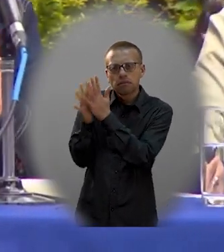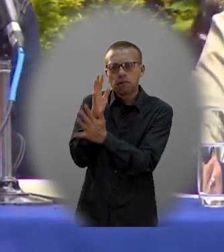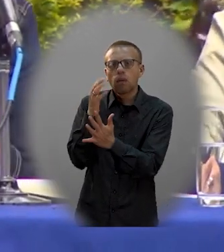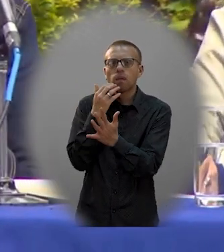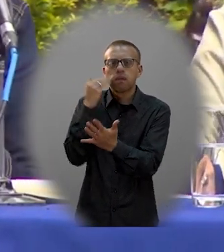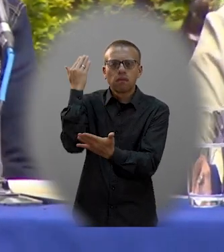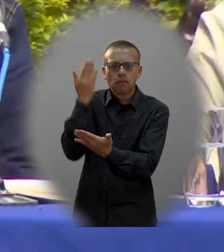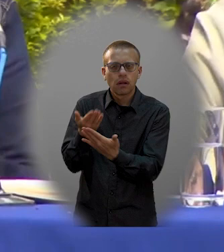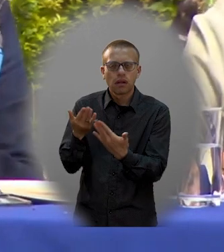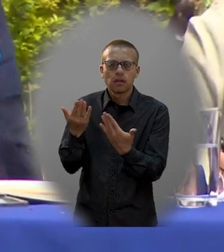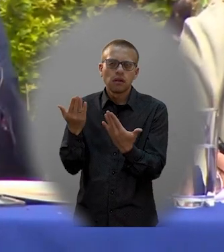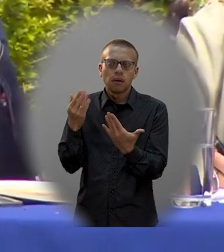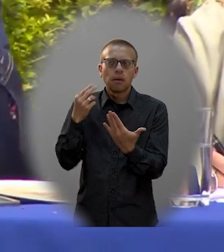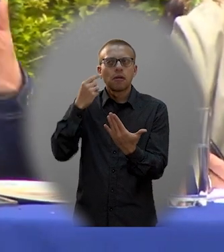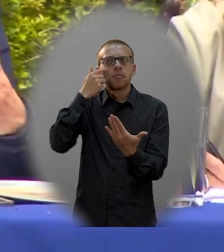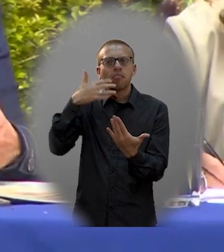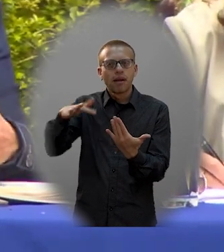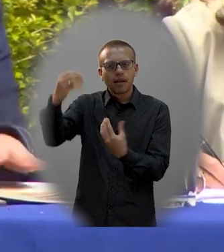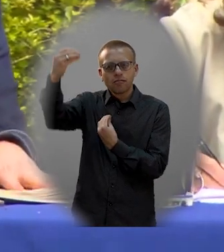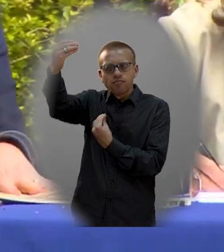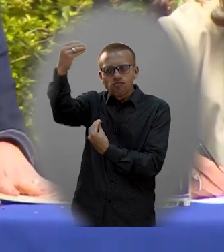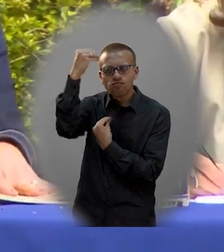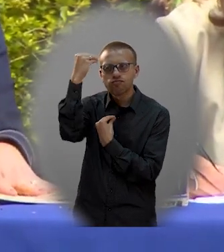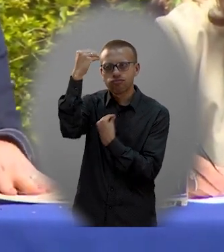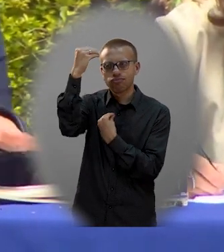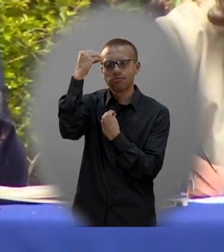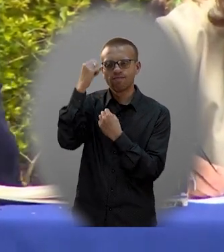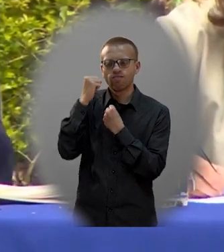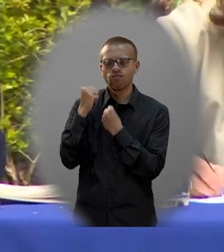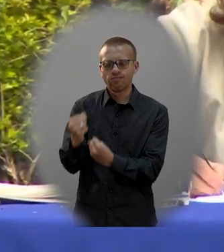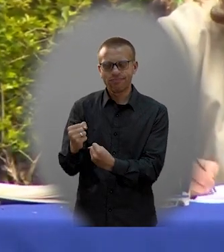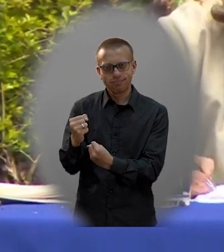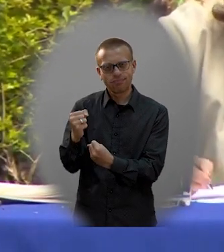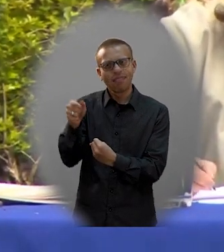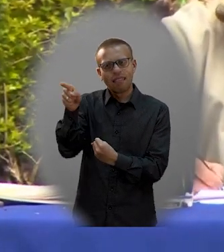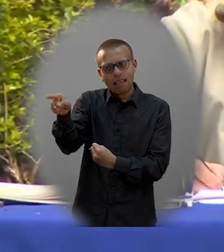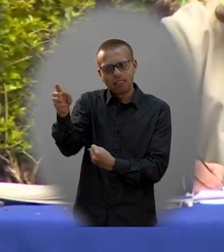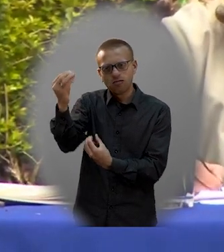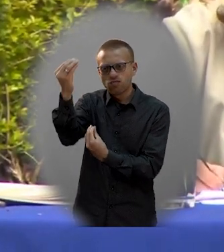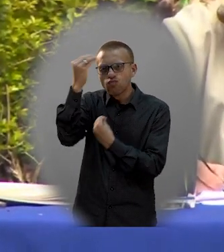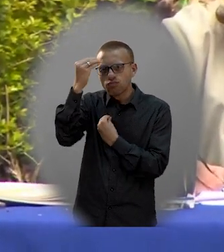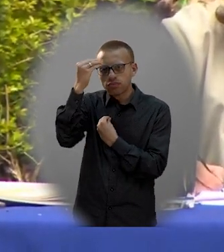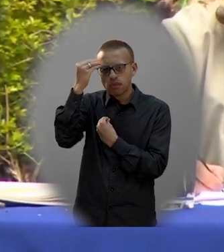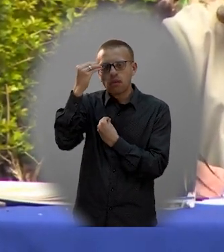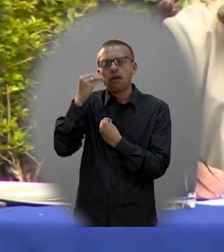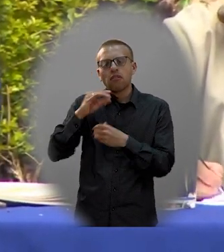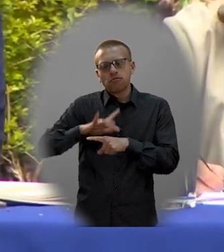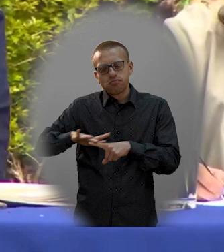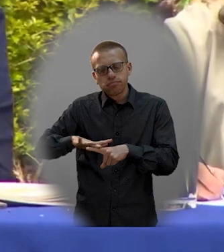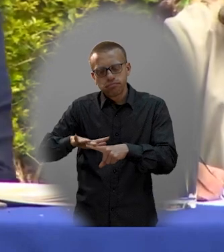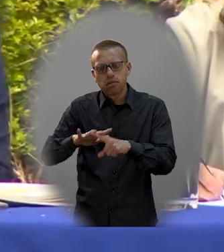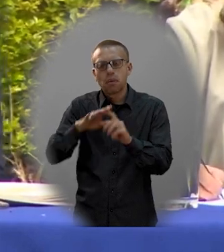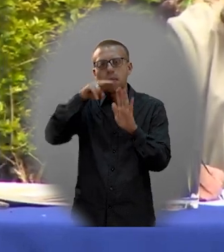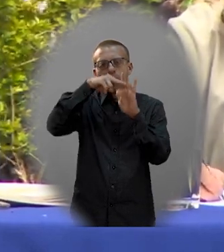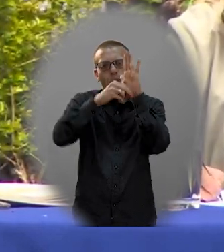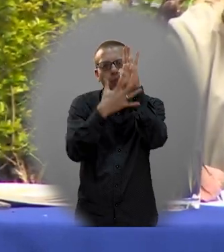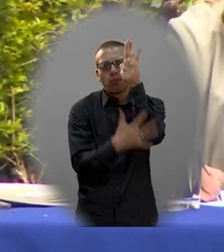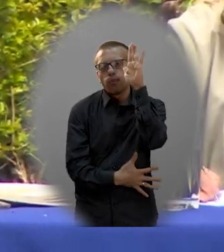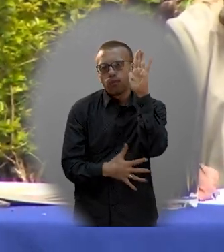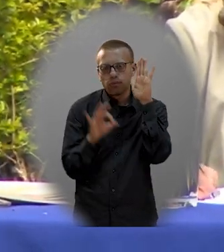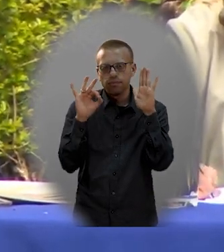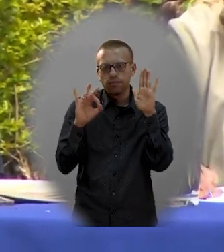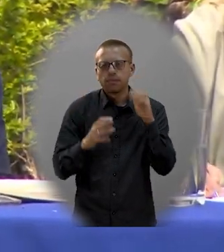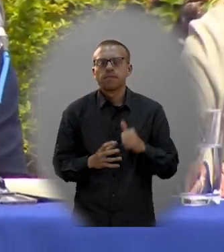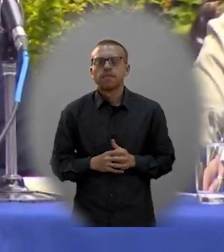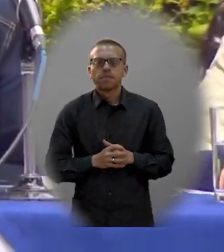para cualificar la presentación del documento, pero también cualificar la implementación y el seguimiento del mismo. Juntanza.